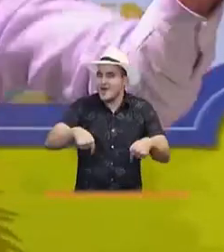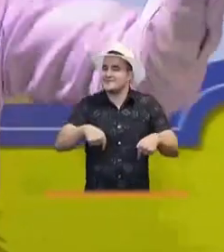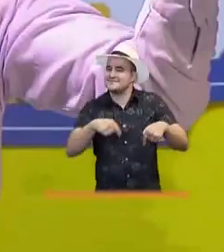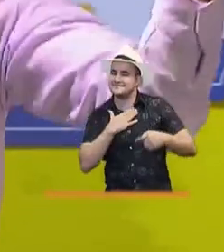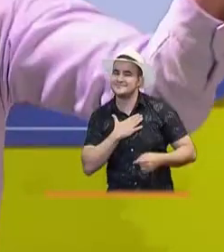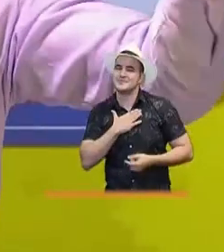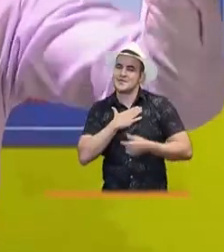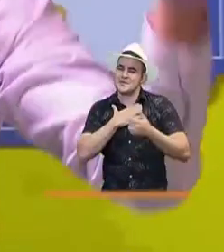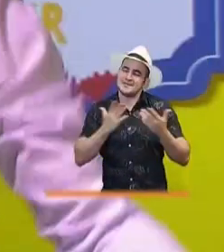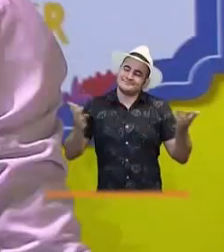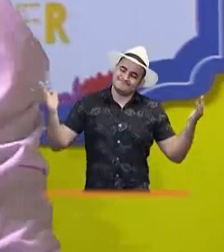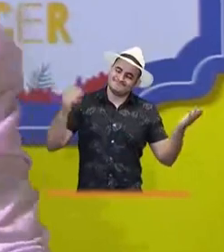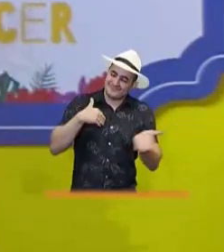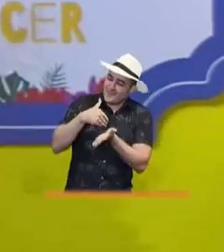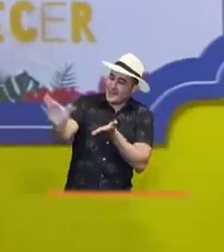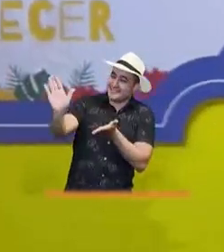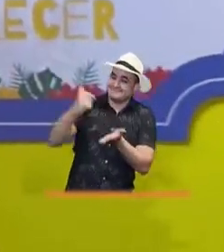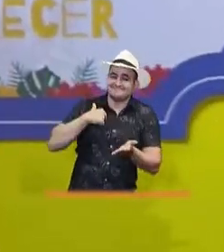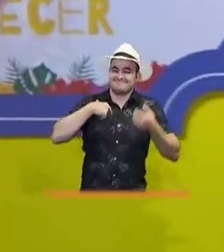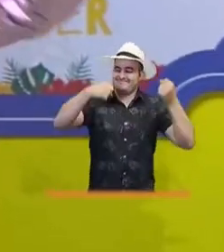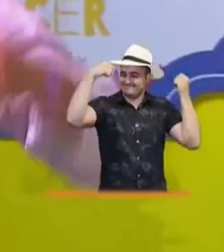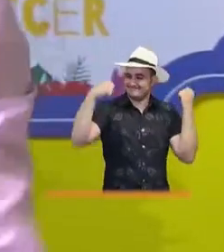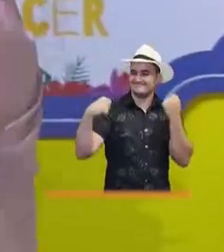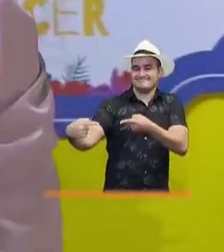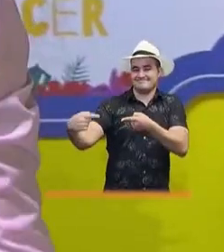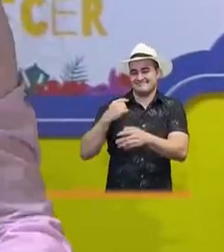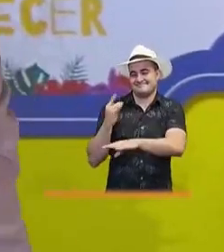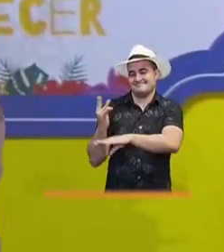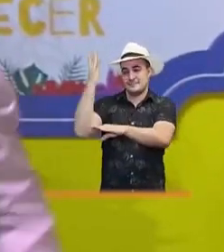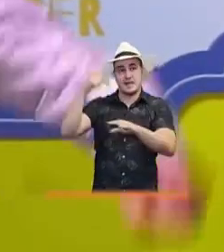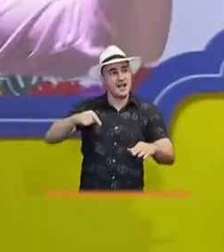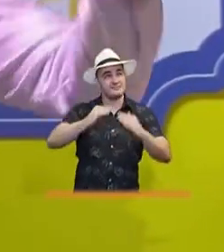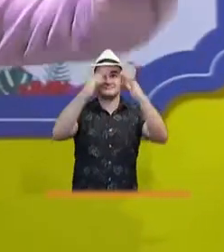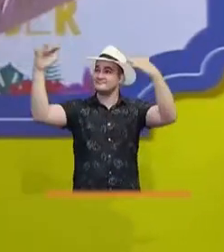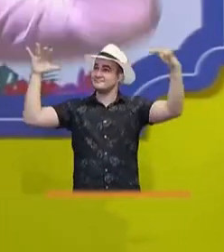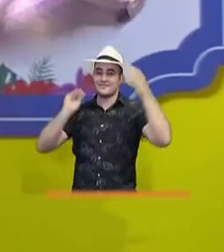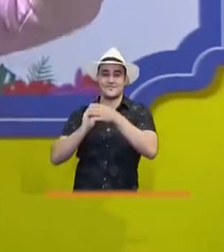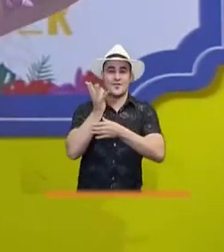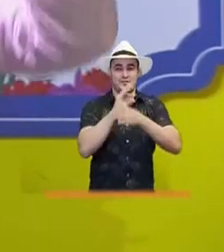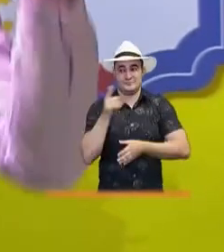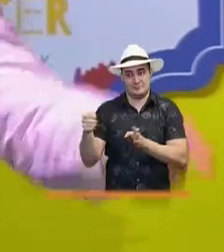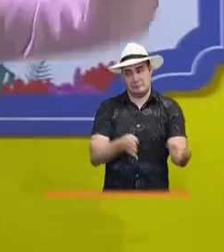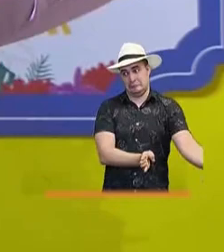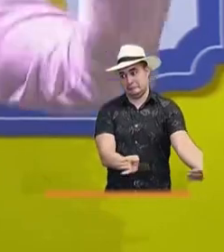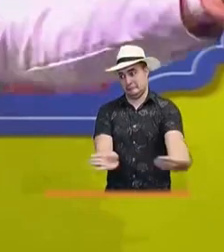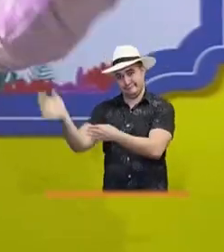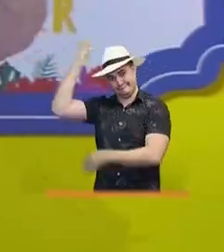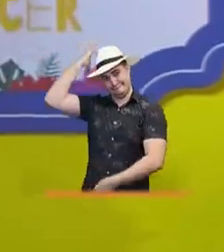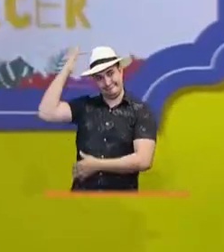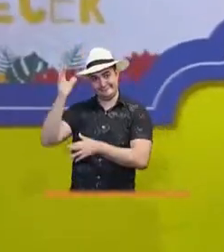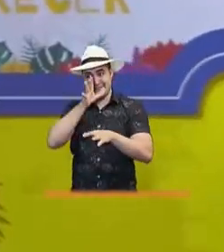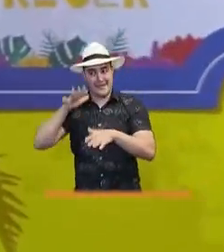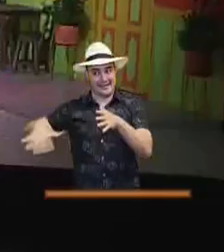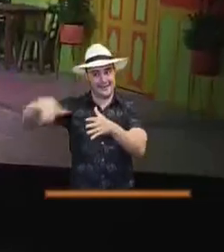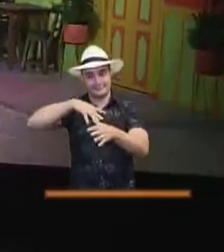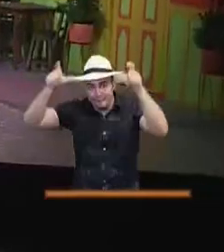lo voy a mandar pa' afuera. Este jardín es de flores y usted es pa' una